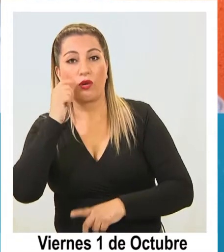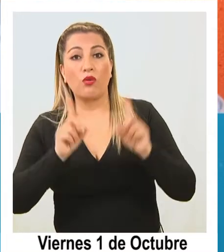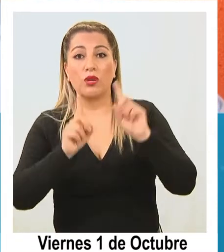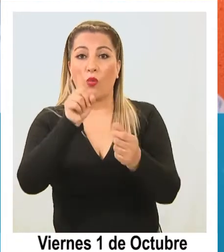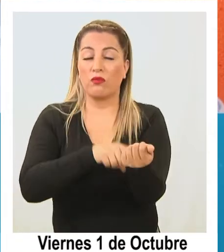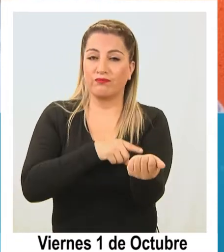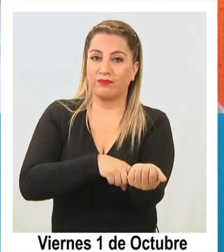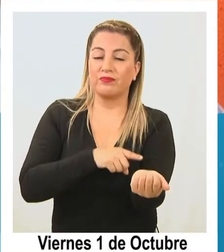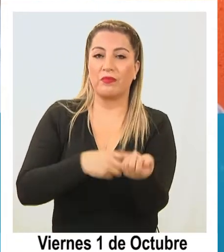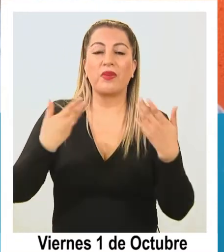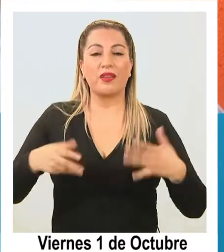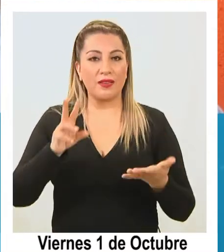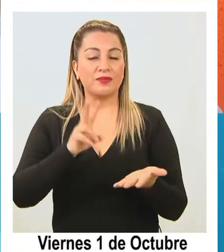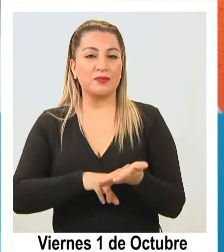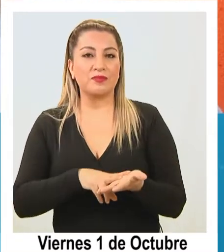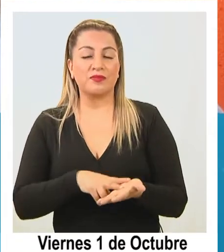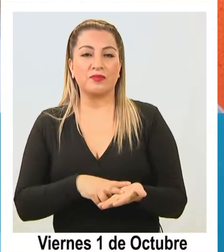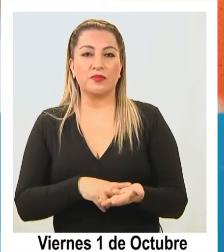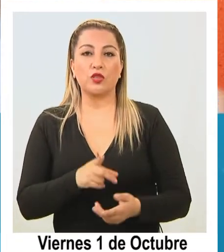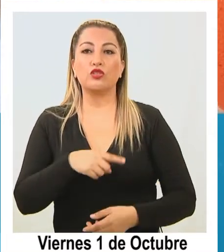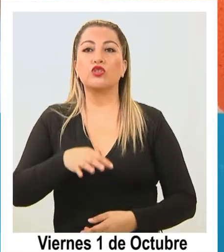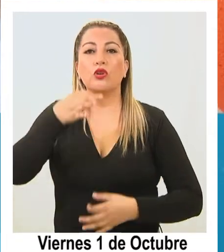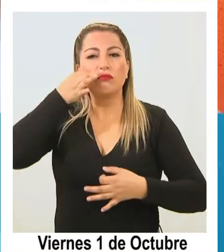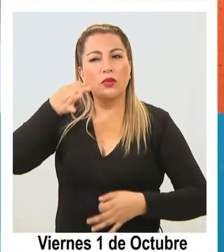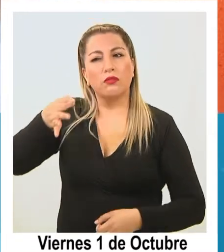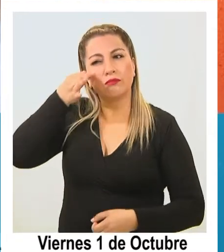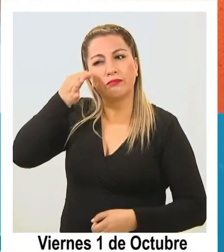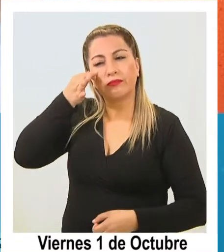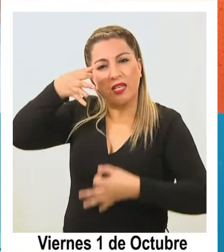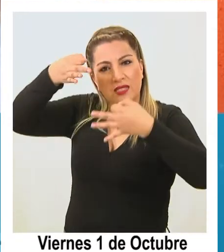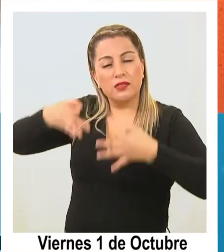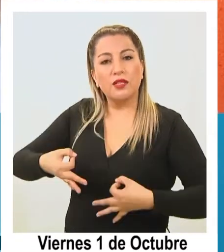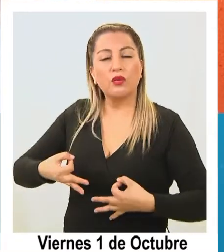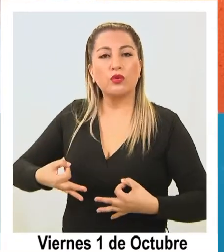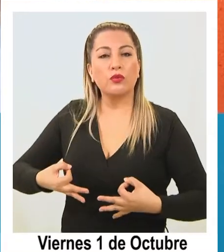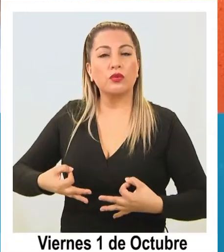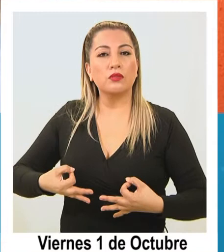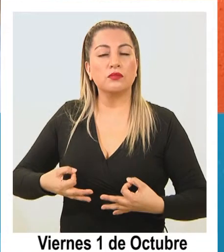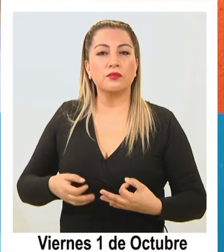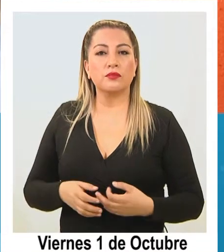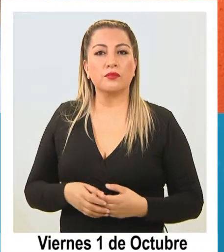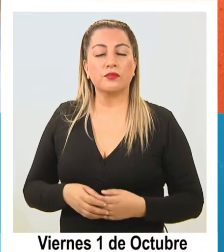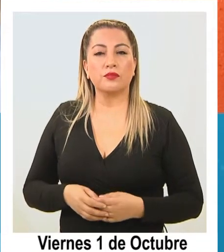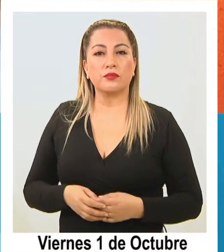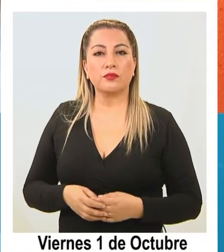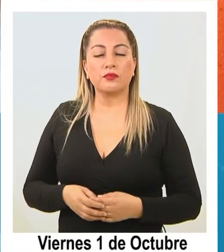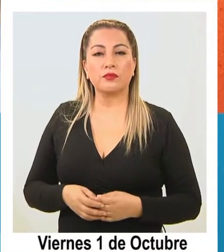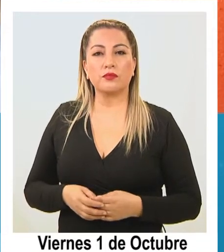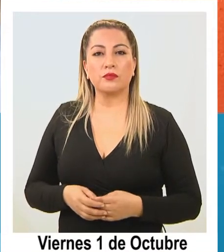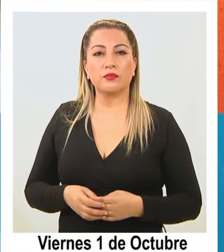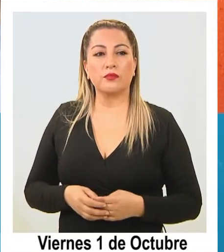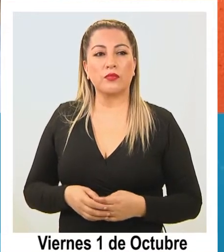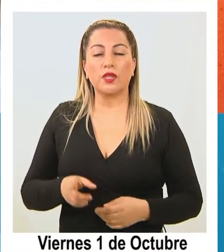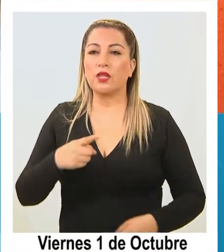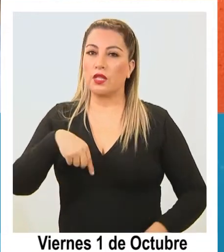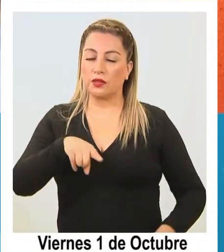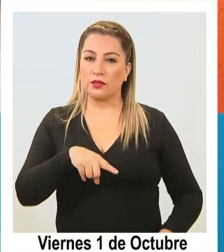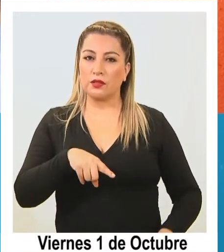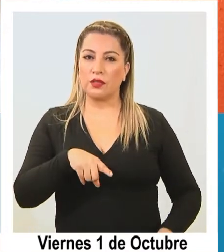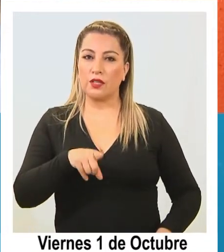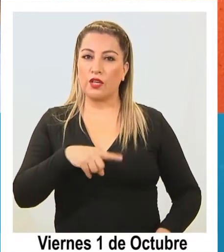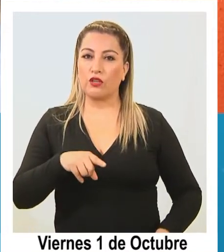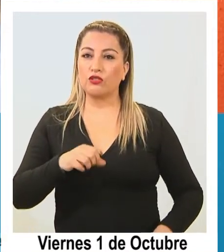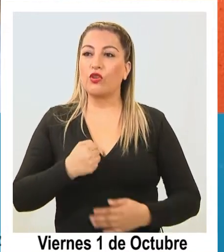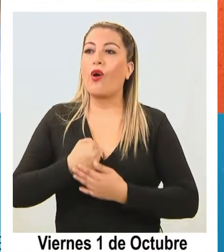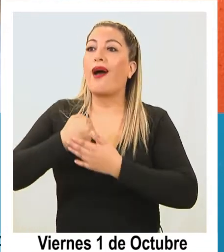cierto?, que efectivamente estamos cerciorándonos que tienen esa condición y que tenemos que darle una